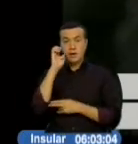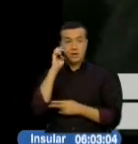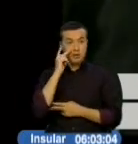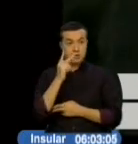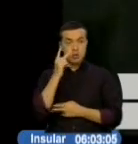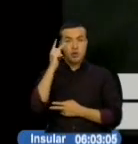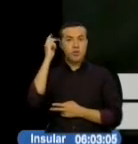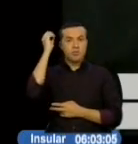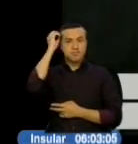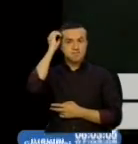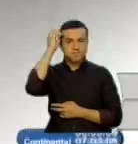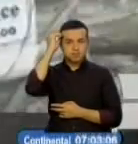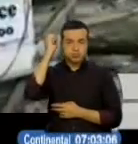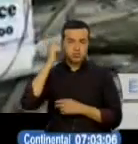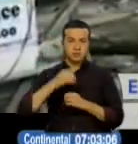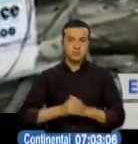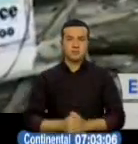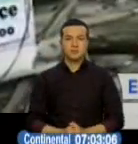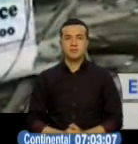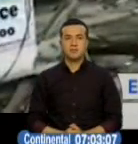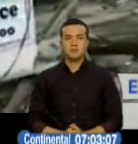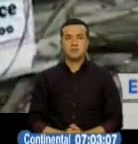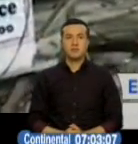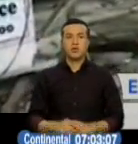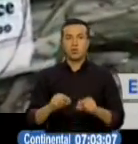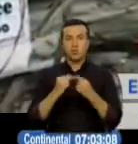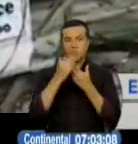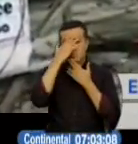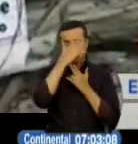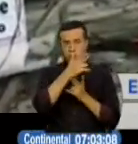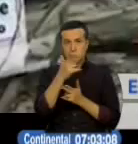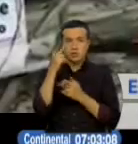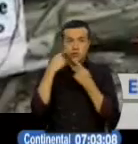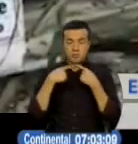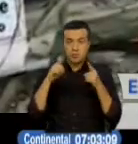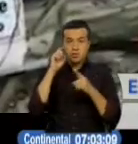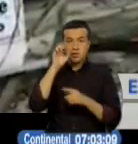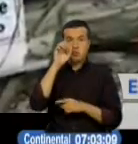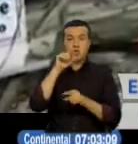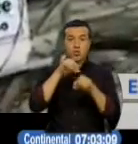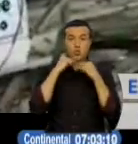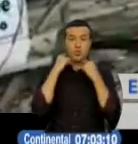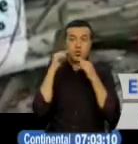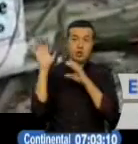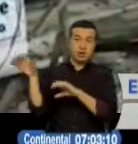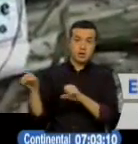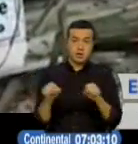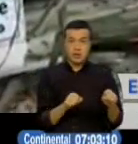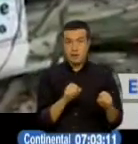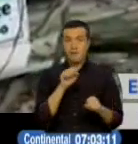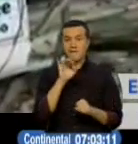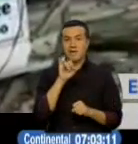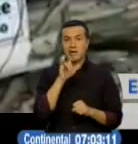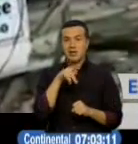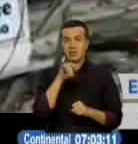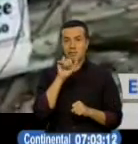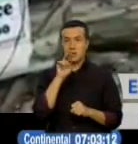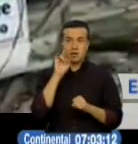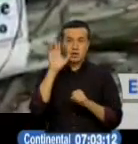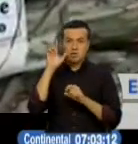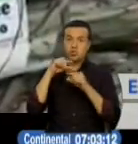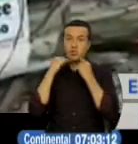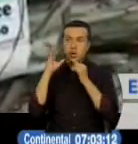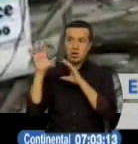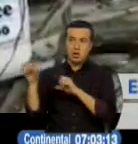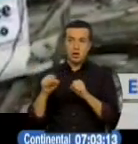con un tumor cerebral. El autoproclamado Estado Islámico difundió un video del sacerdote secuestrado en Filipinas. El religioso fue raptado el